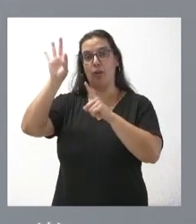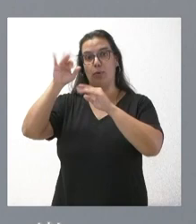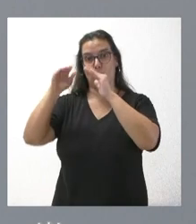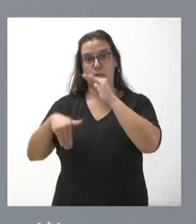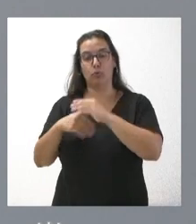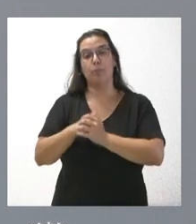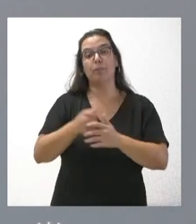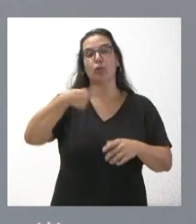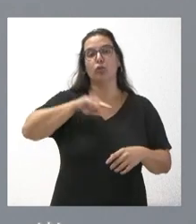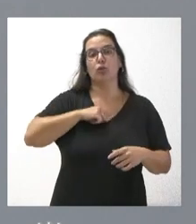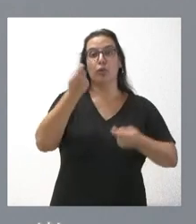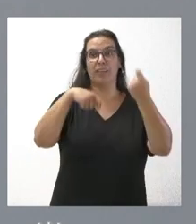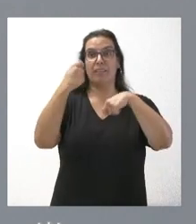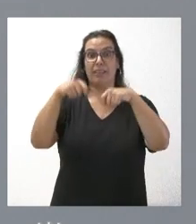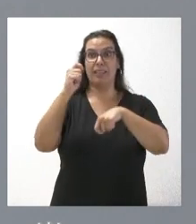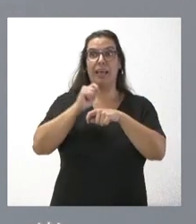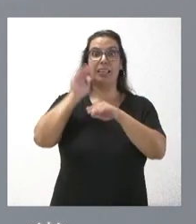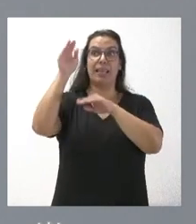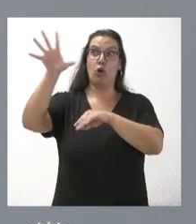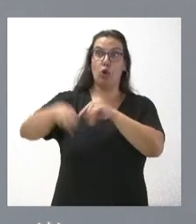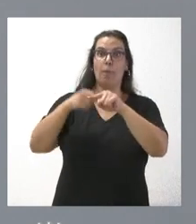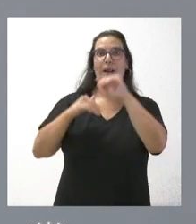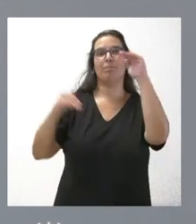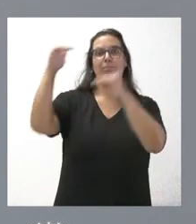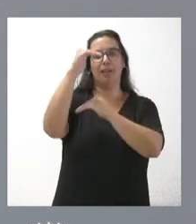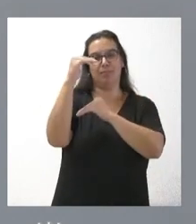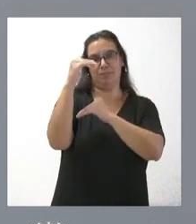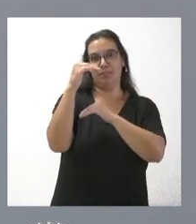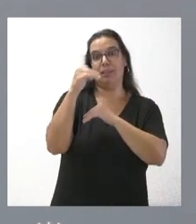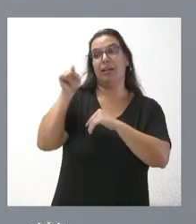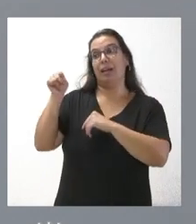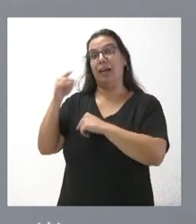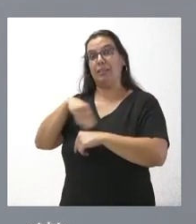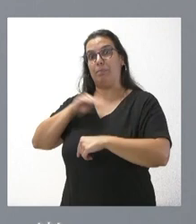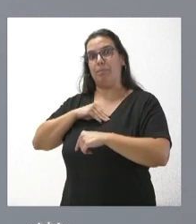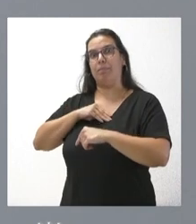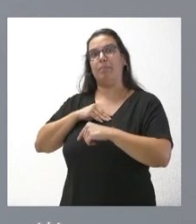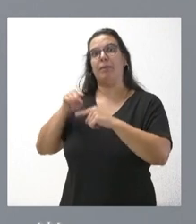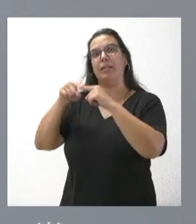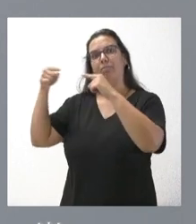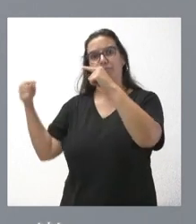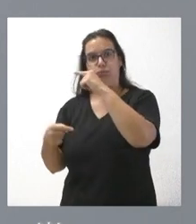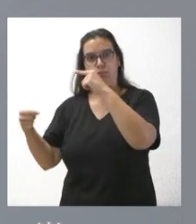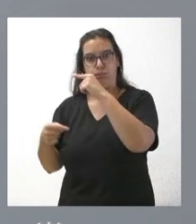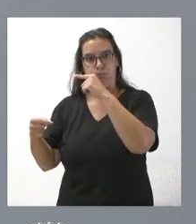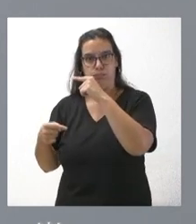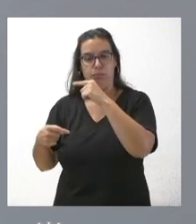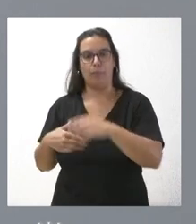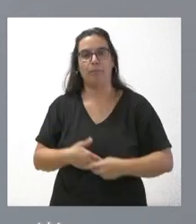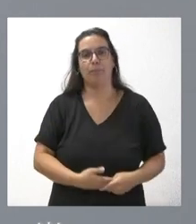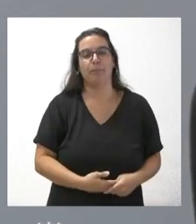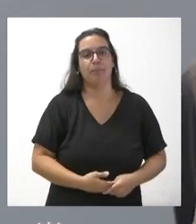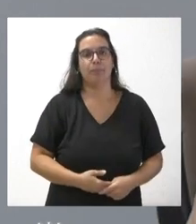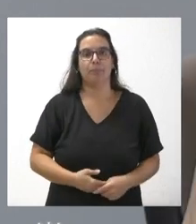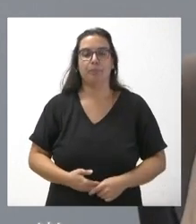tenemos un superávit comercial de casi 1.200 millones de euros, cuando el déficit comercial en España, déficit comercial de España, es más de 16.000